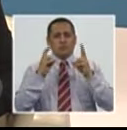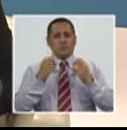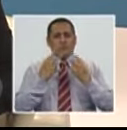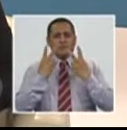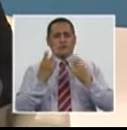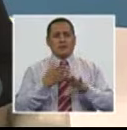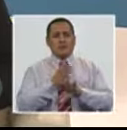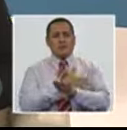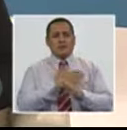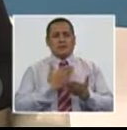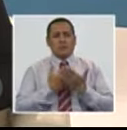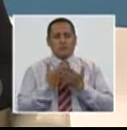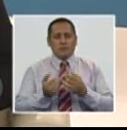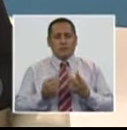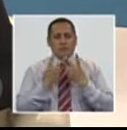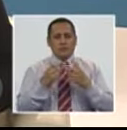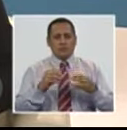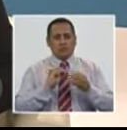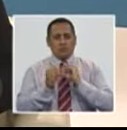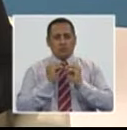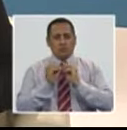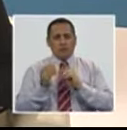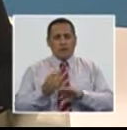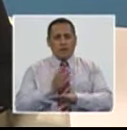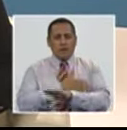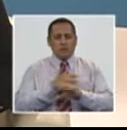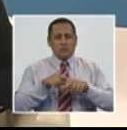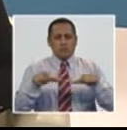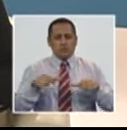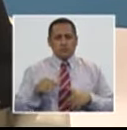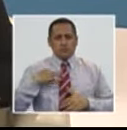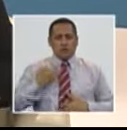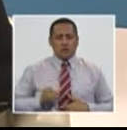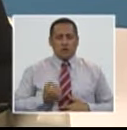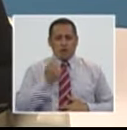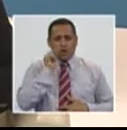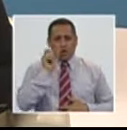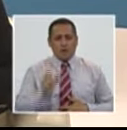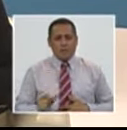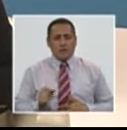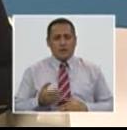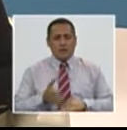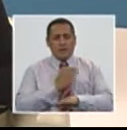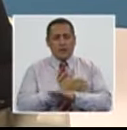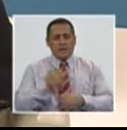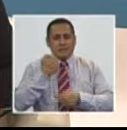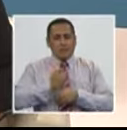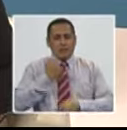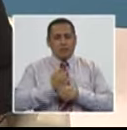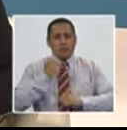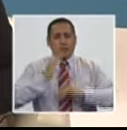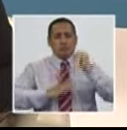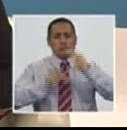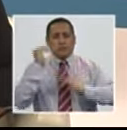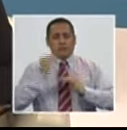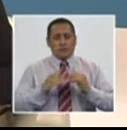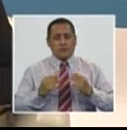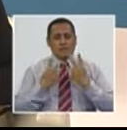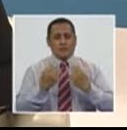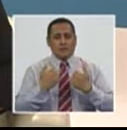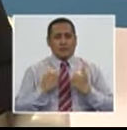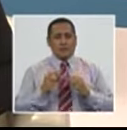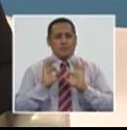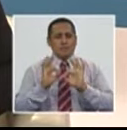un de homonimia no no sé mucho hemos atendido todos a un caso de un señor un obrero de construcción civil que